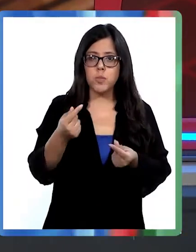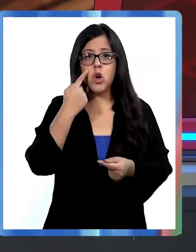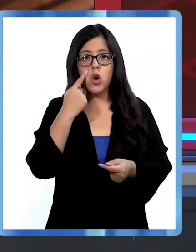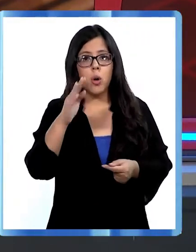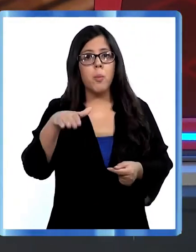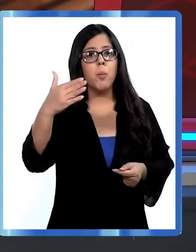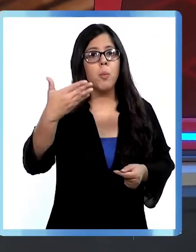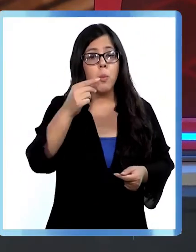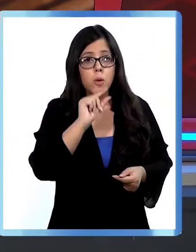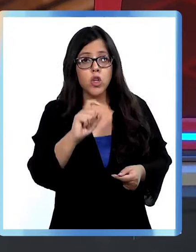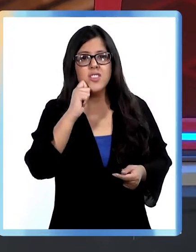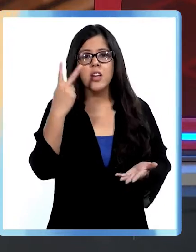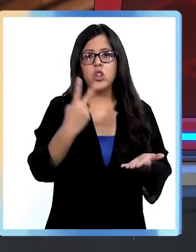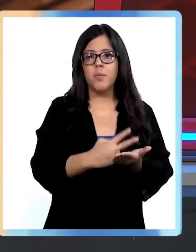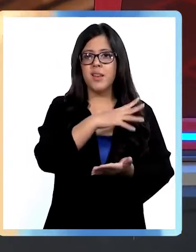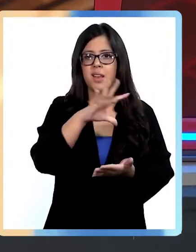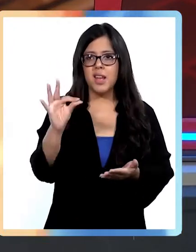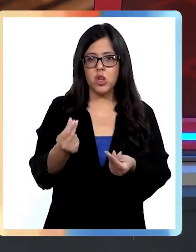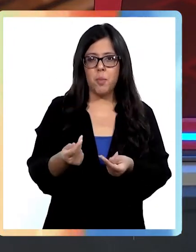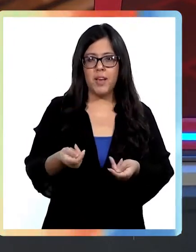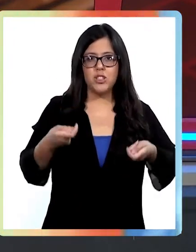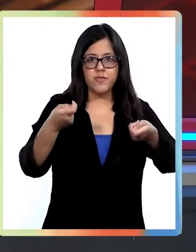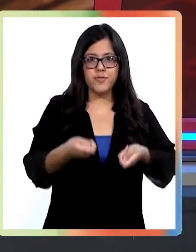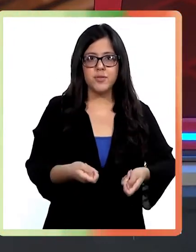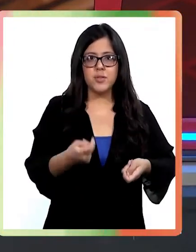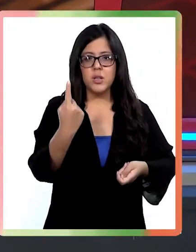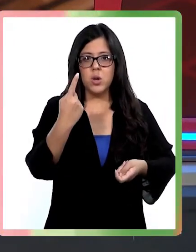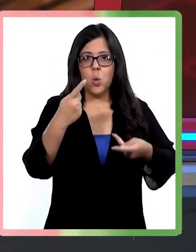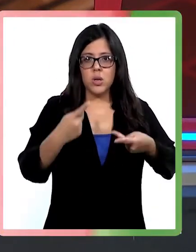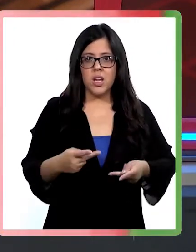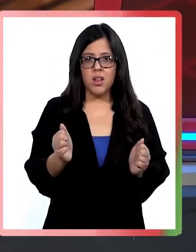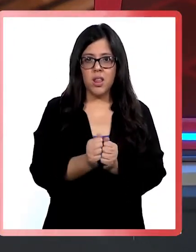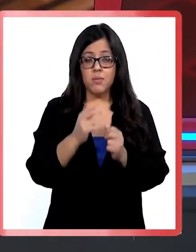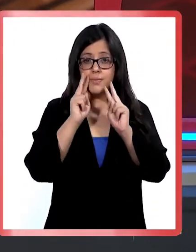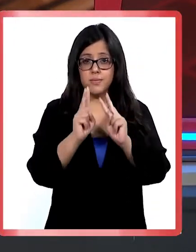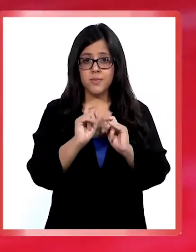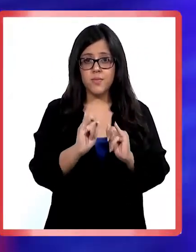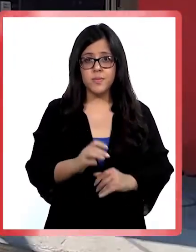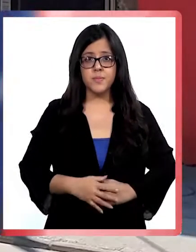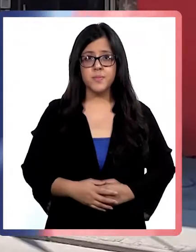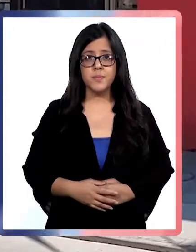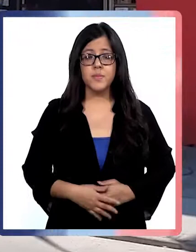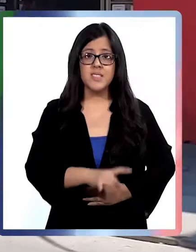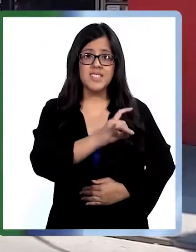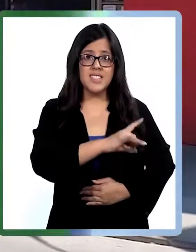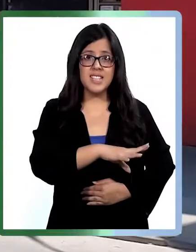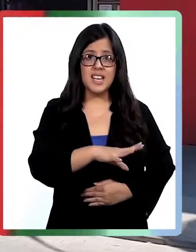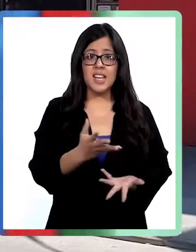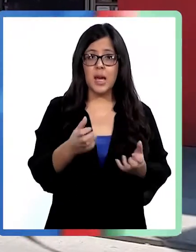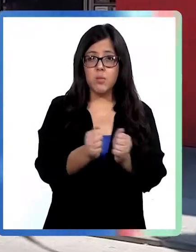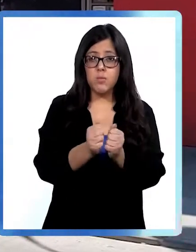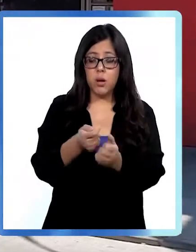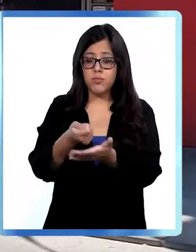y atención, en los próximos días podría llegar a 2.500 pesos. TV5 de Linares nos explica. Chile, con